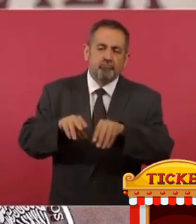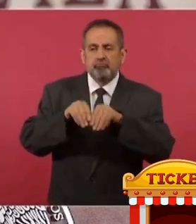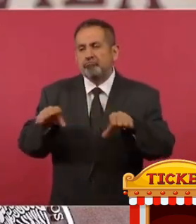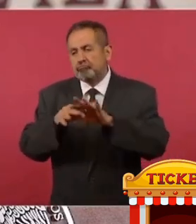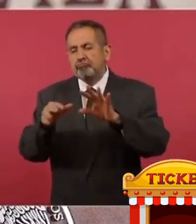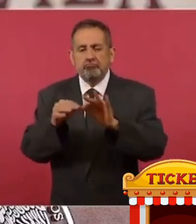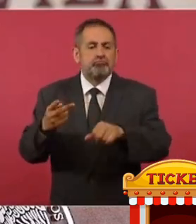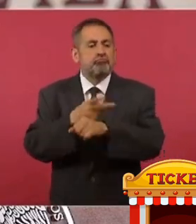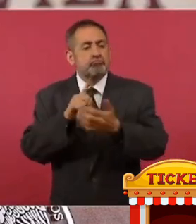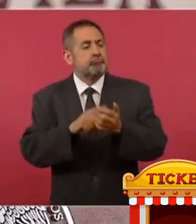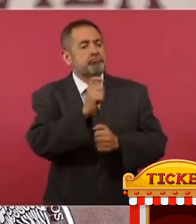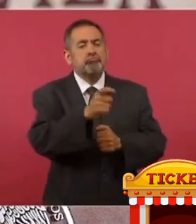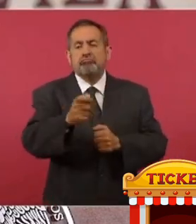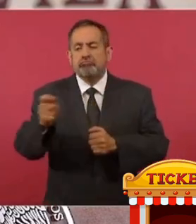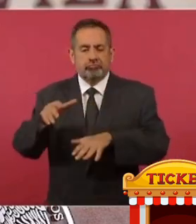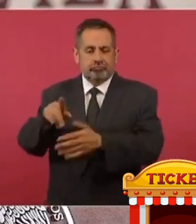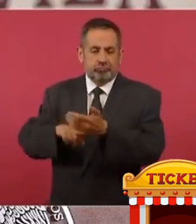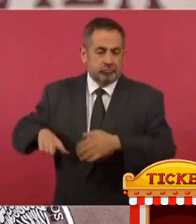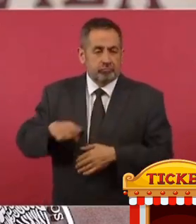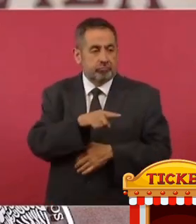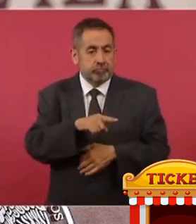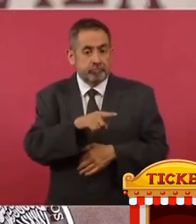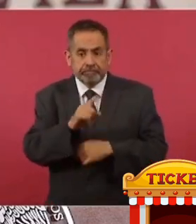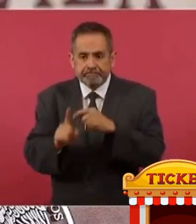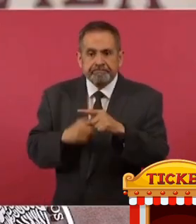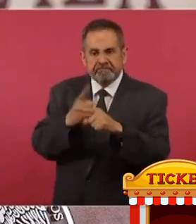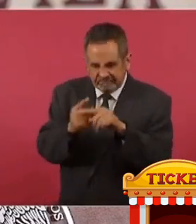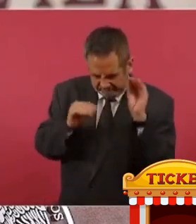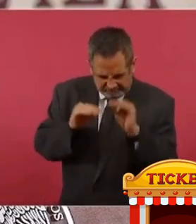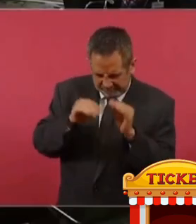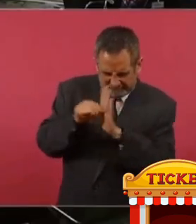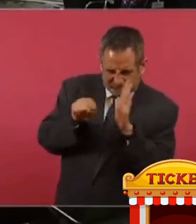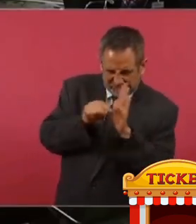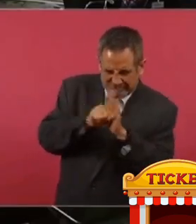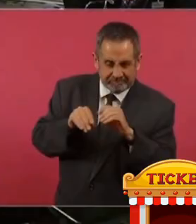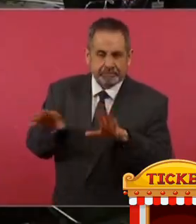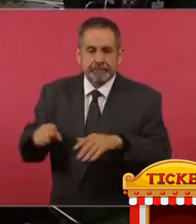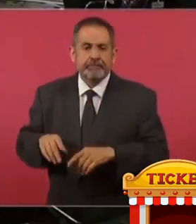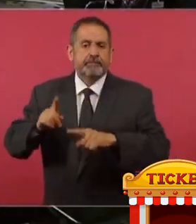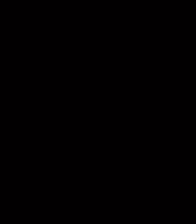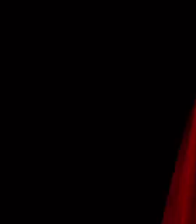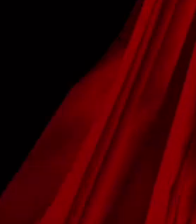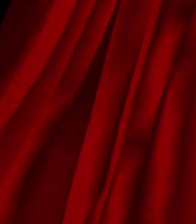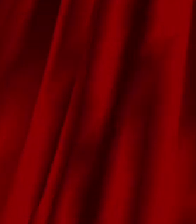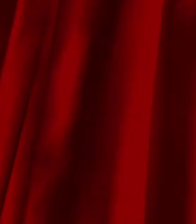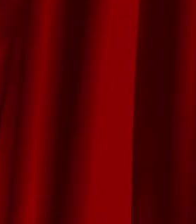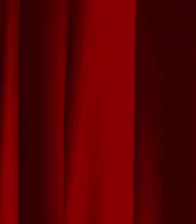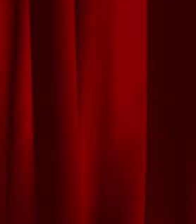que pasó en el quehacer gubernamental, pues este es el resultado. Este estudio lo realizó Intélite.